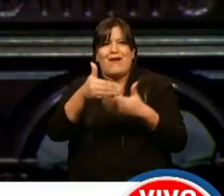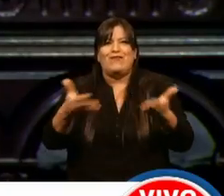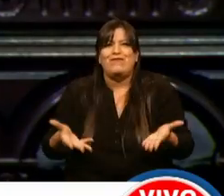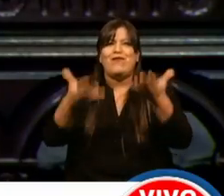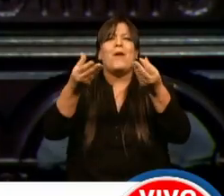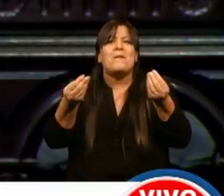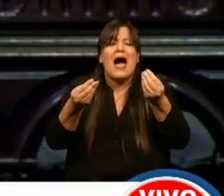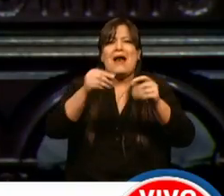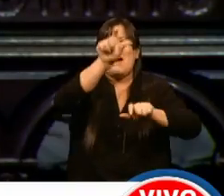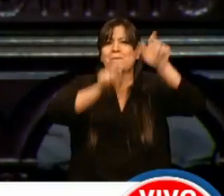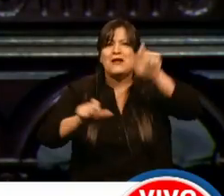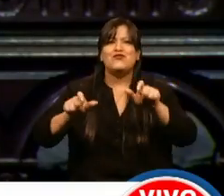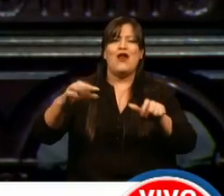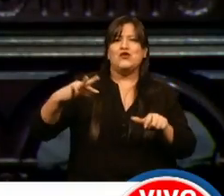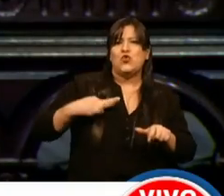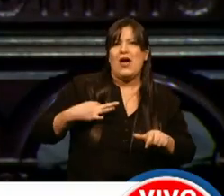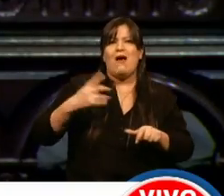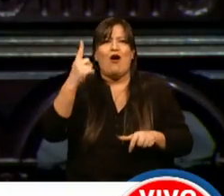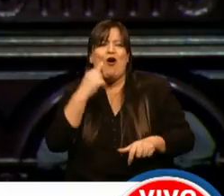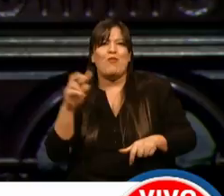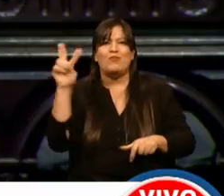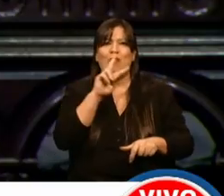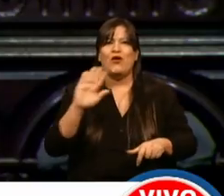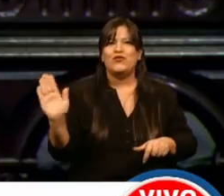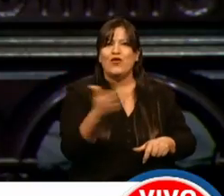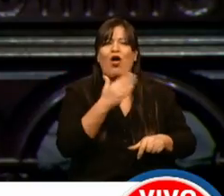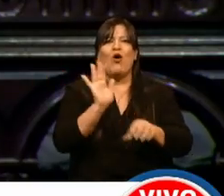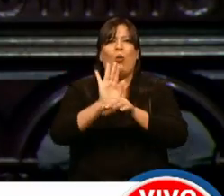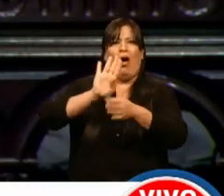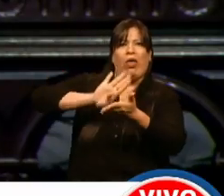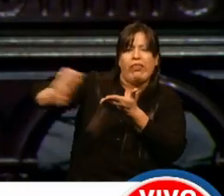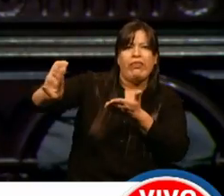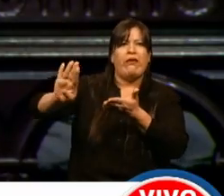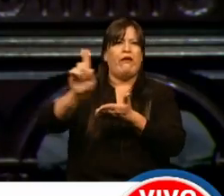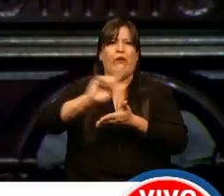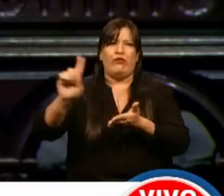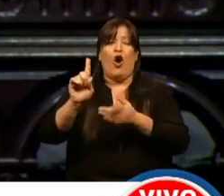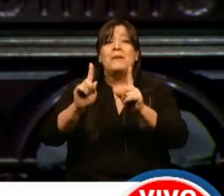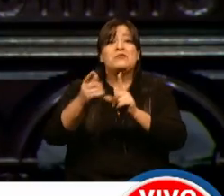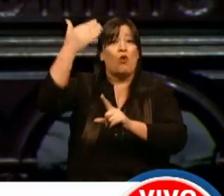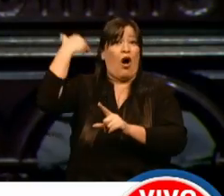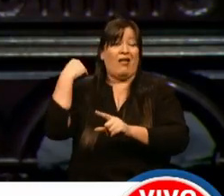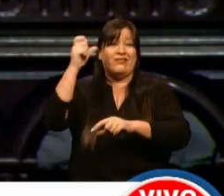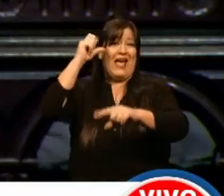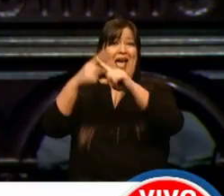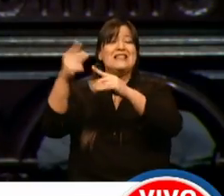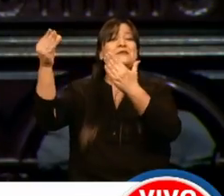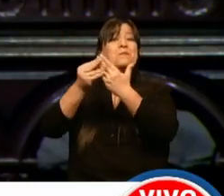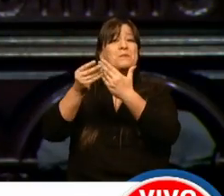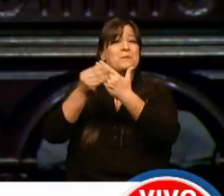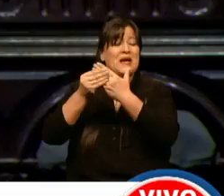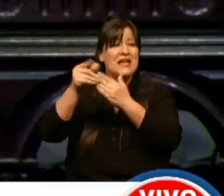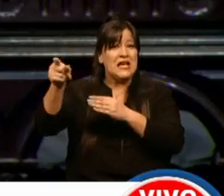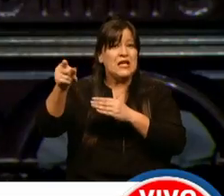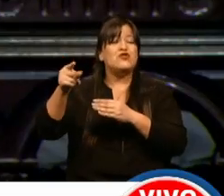ciudadanas y sus ciudadanos no sean eliminados de la planilla de excel como lo hacía el exministro